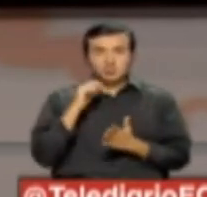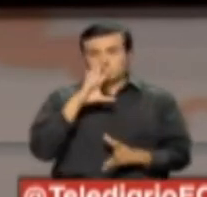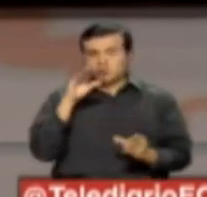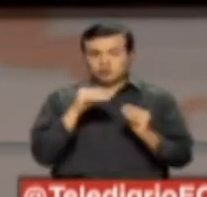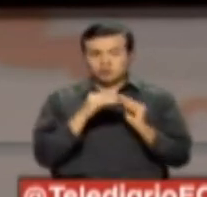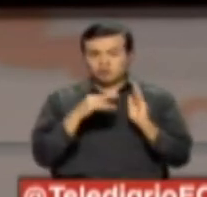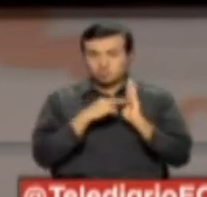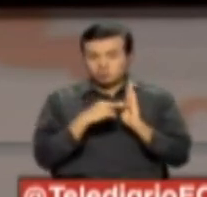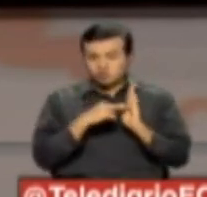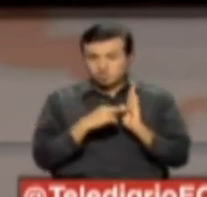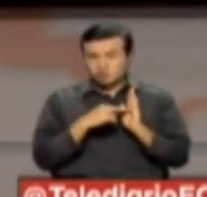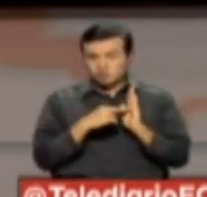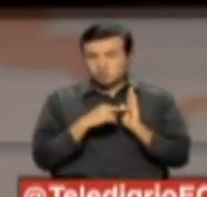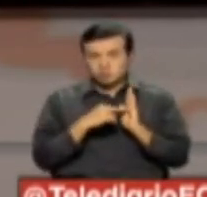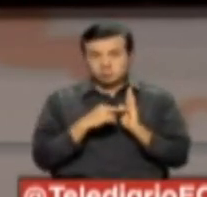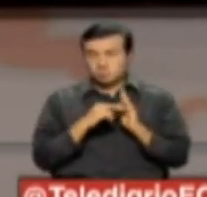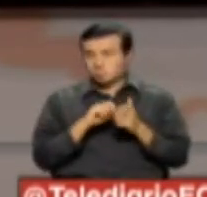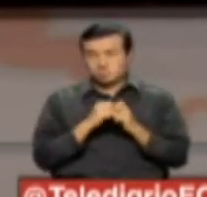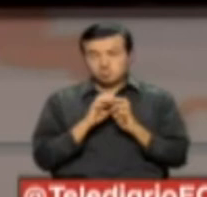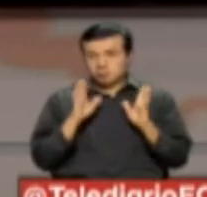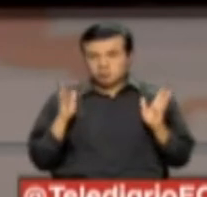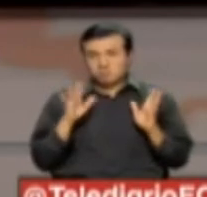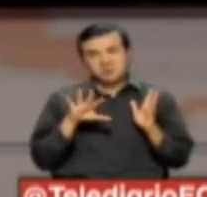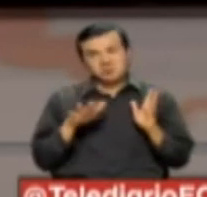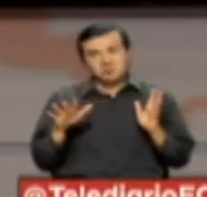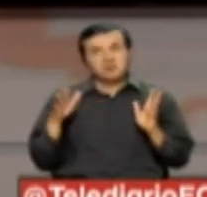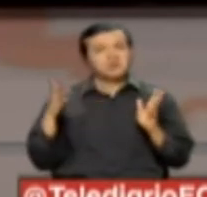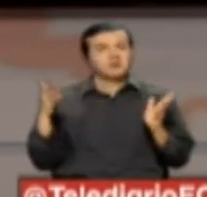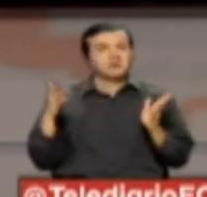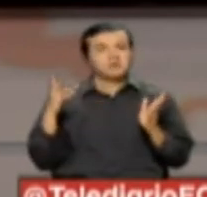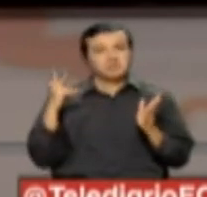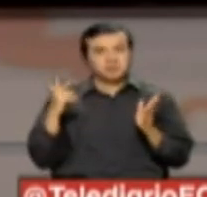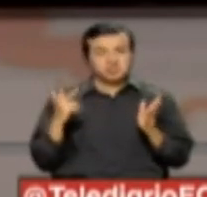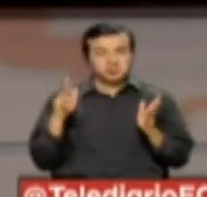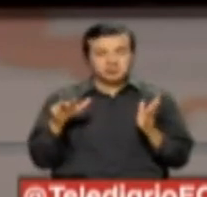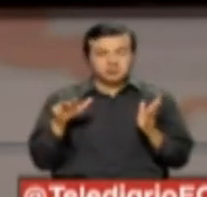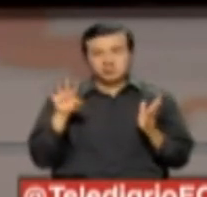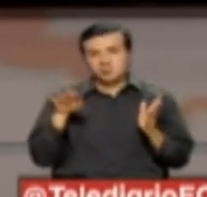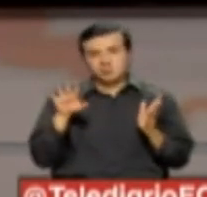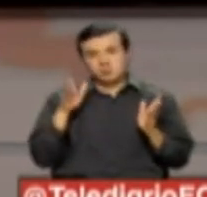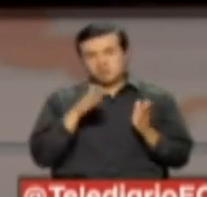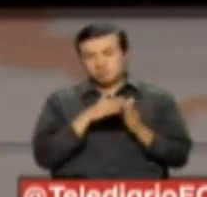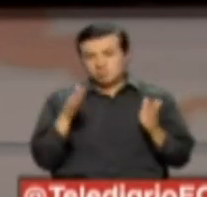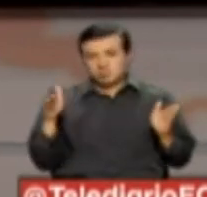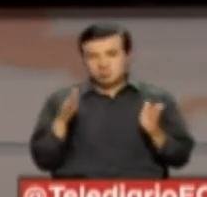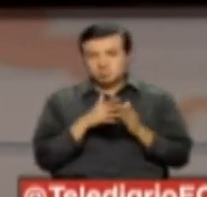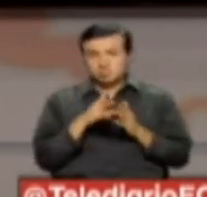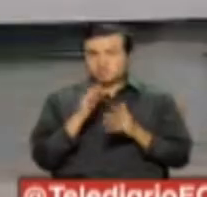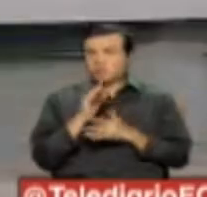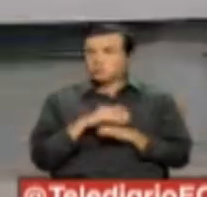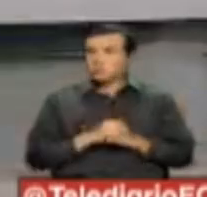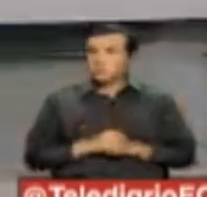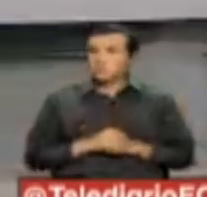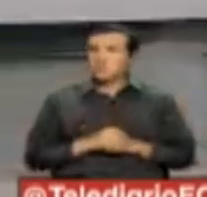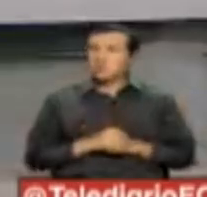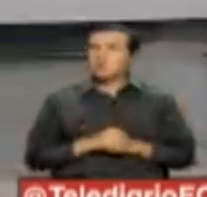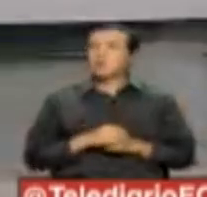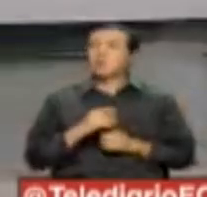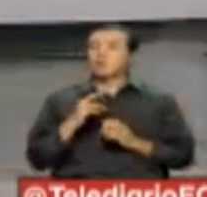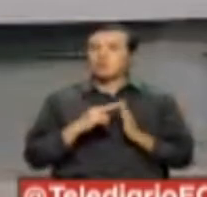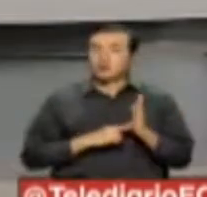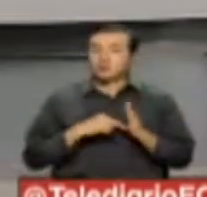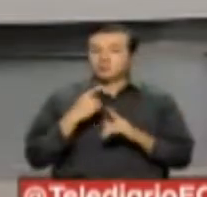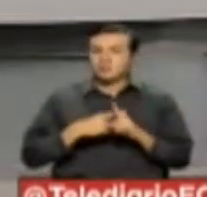todos los requisitos y no tienen ningún problema toma aproximadamente tres a cuatro meses entonces cuántas personas registran